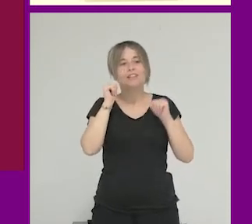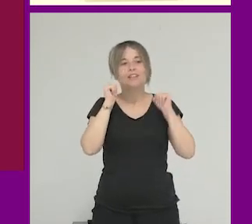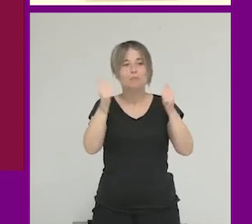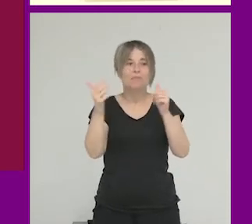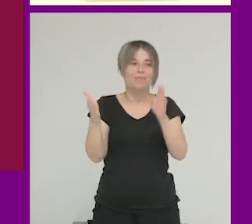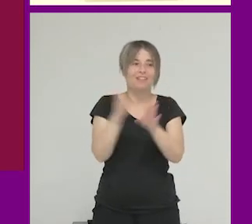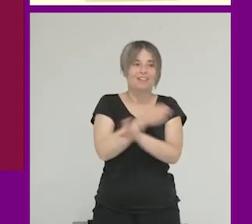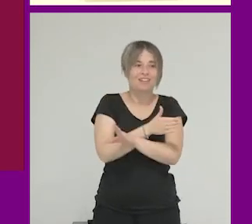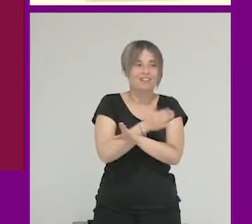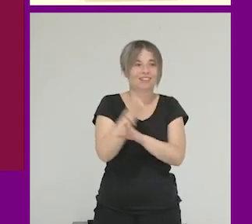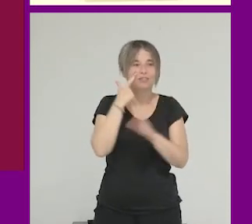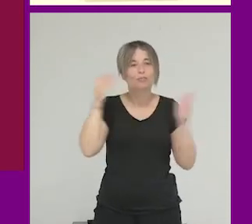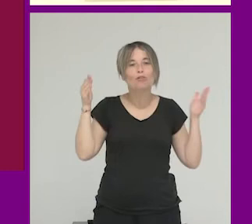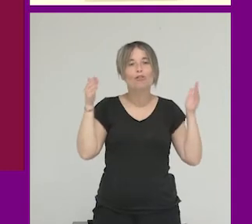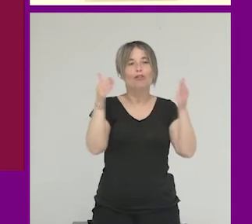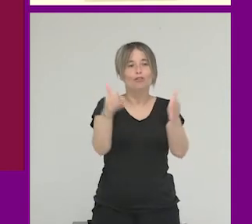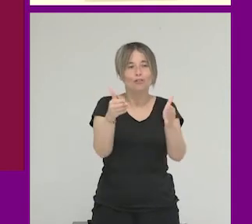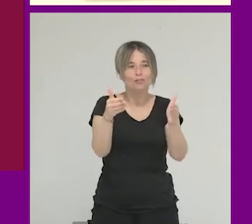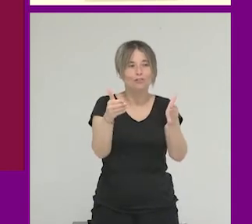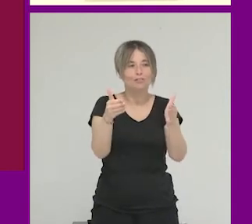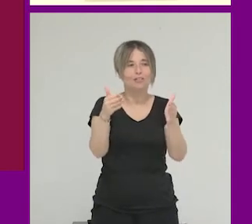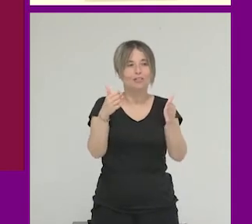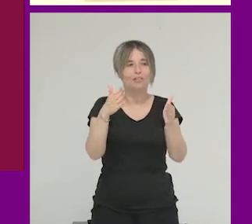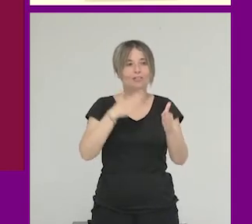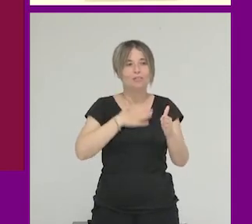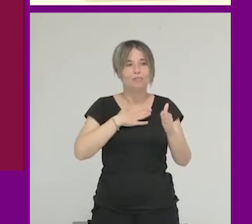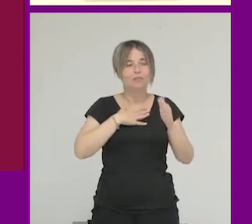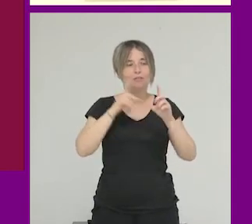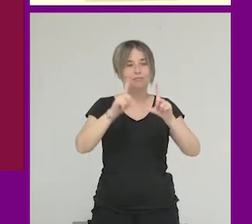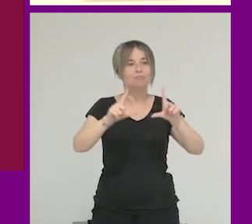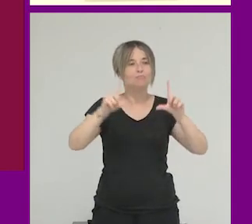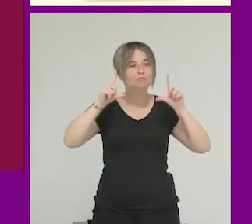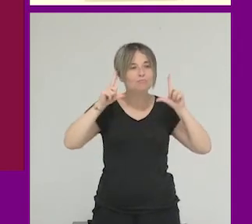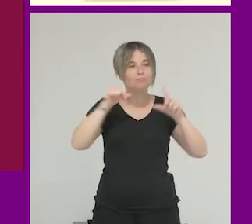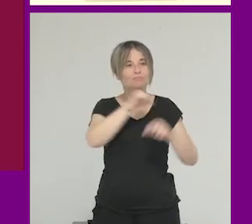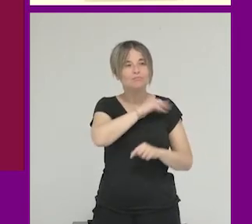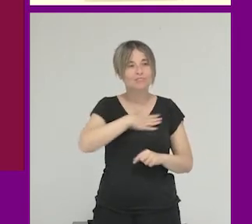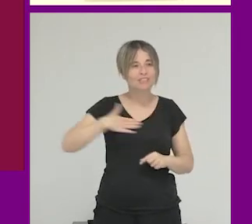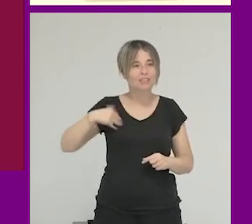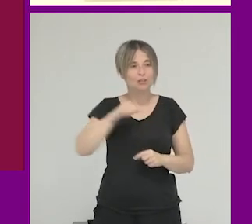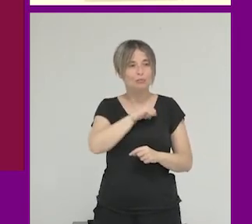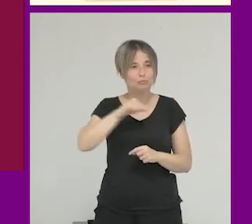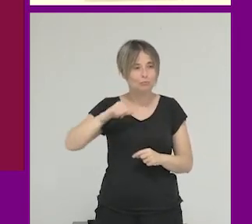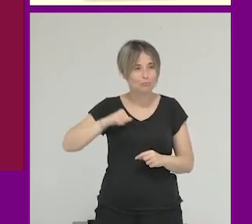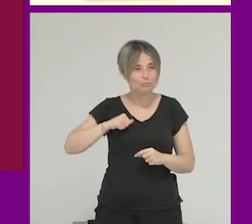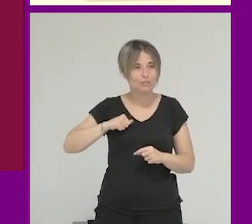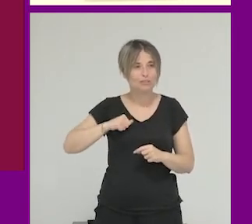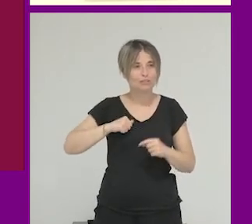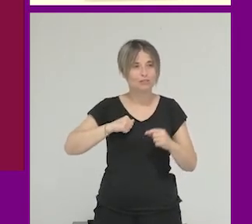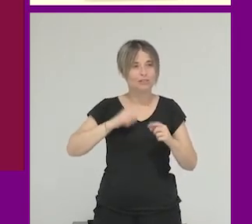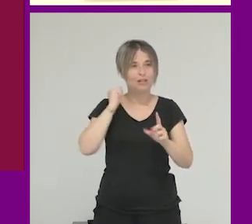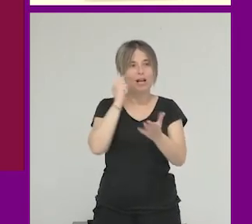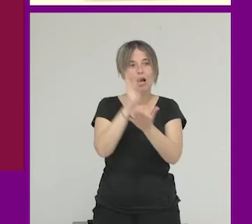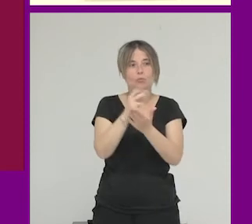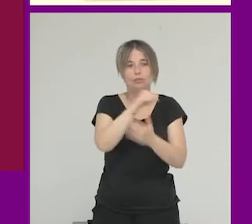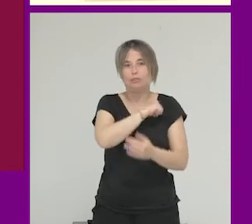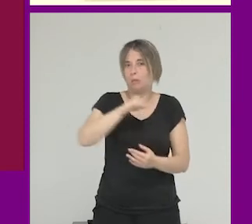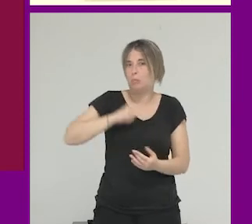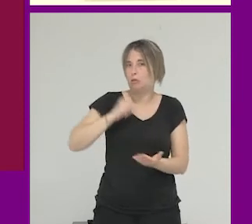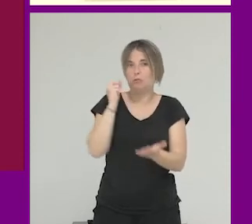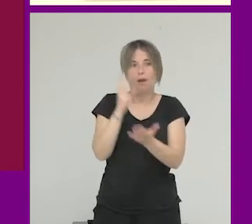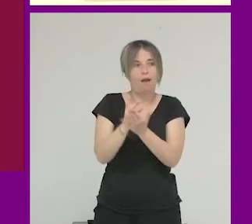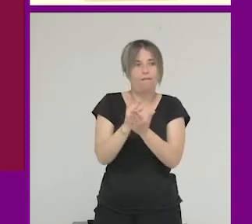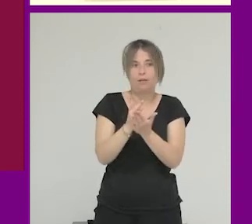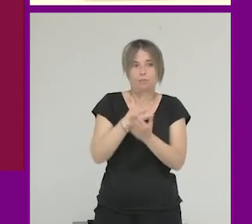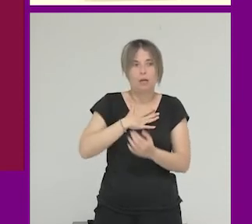oso zentrauta nire desira pertsonalean eta apostu pertsonal bat dela eta oso